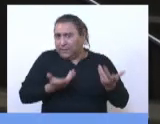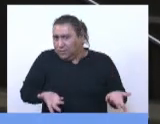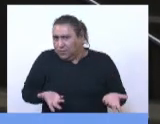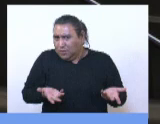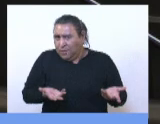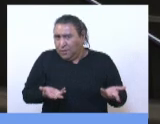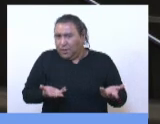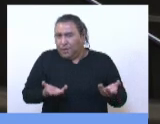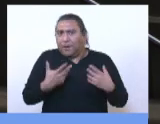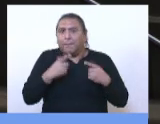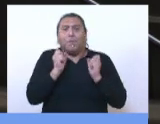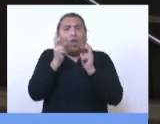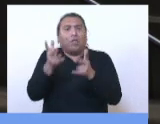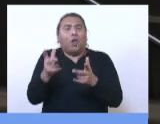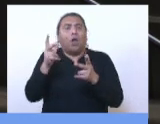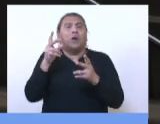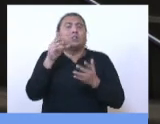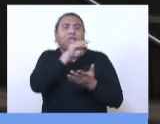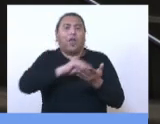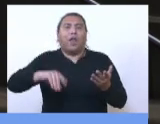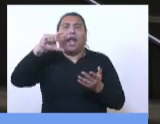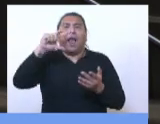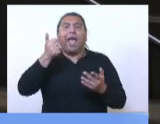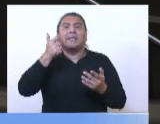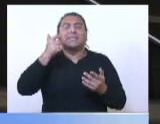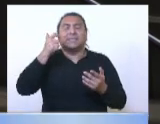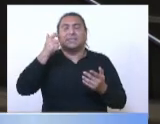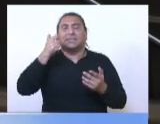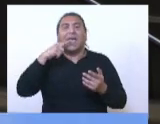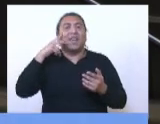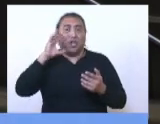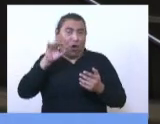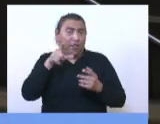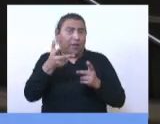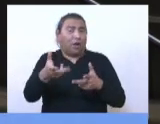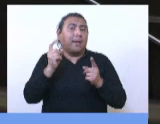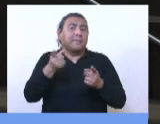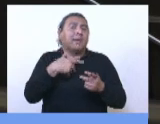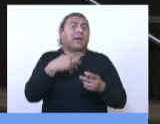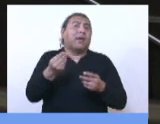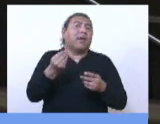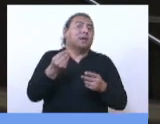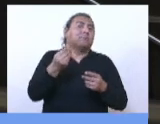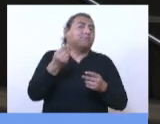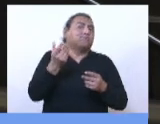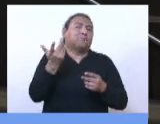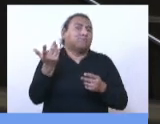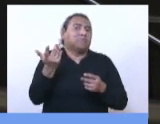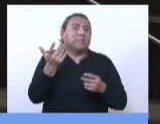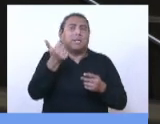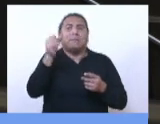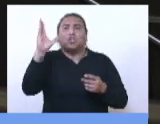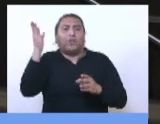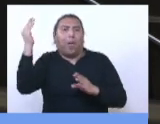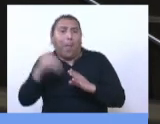esto que dijo el senador casero de que en estas conversaciones se llegó a la conclusión de que no se va a bajar del 6%